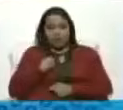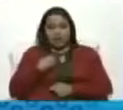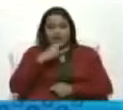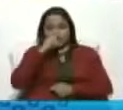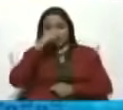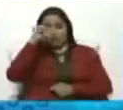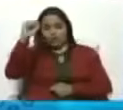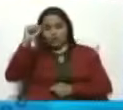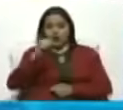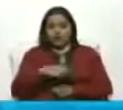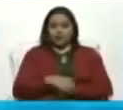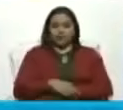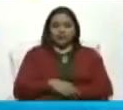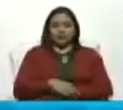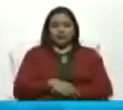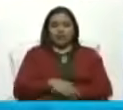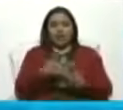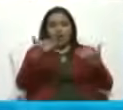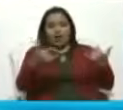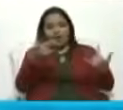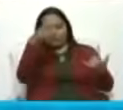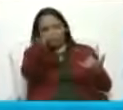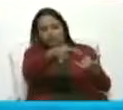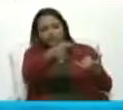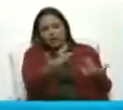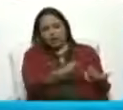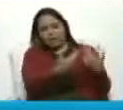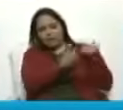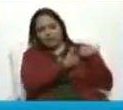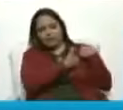Nicolás, ahora te toca a ti.